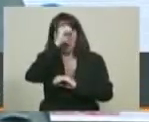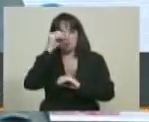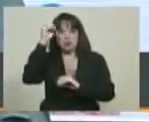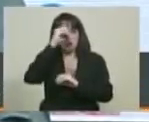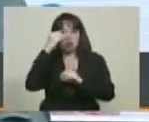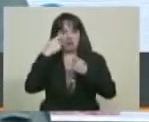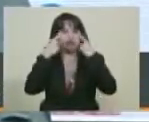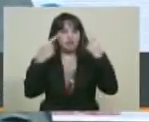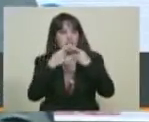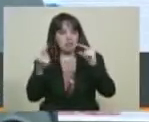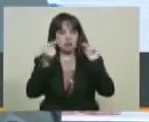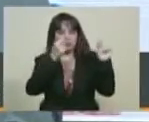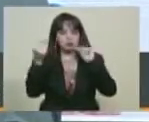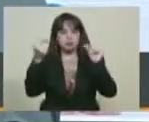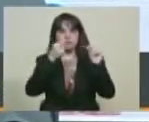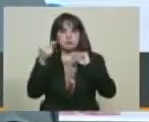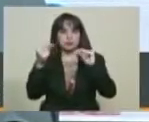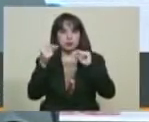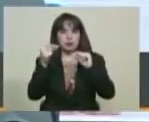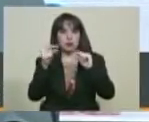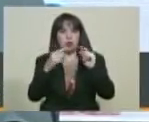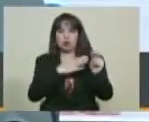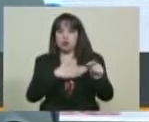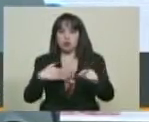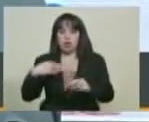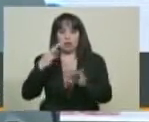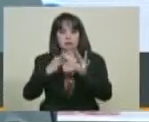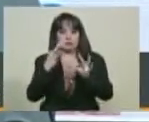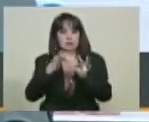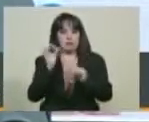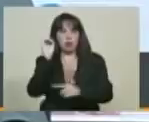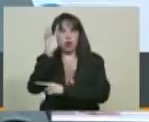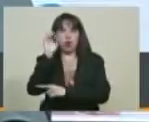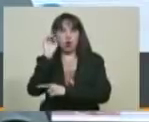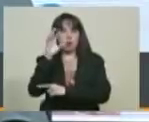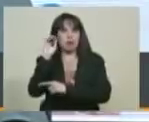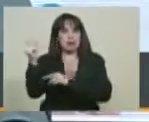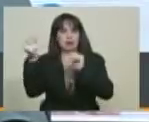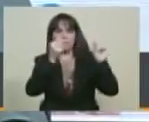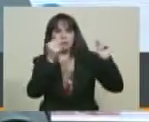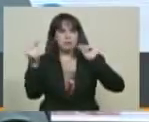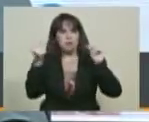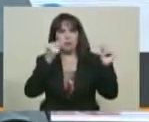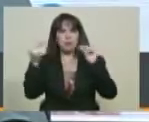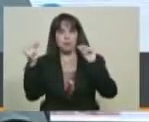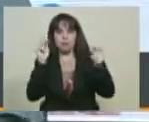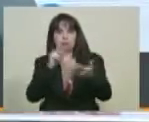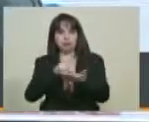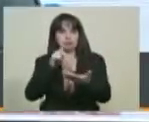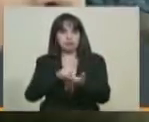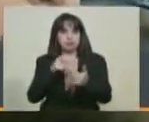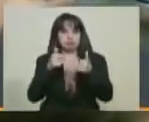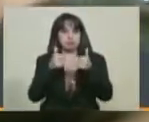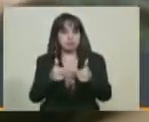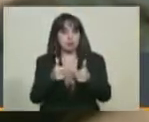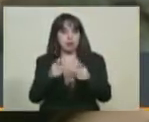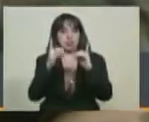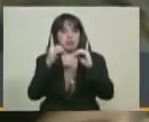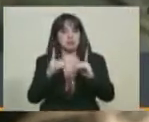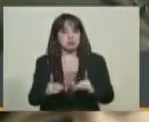yo quiero que el Congreso de septiembre sea un Congreso muy dinámico en